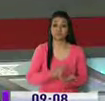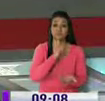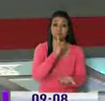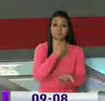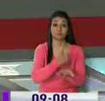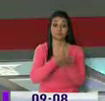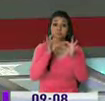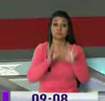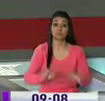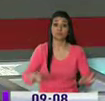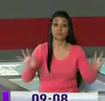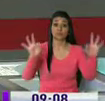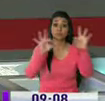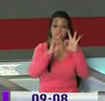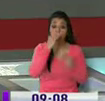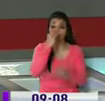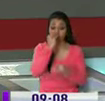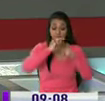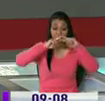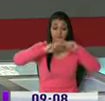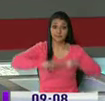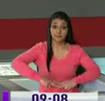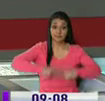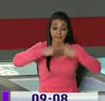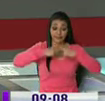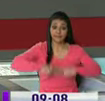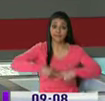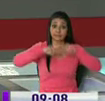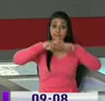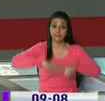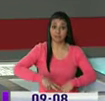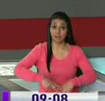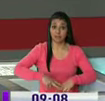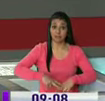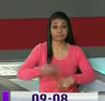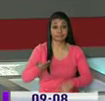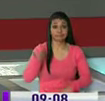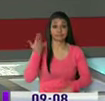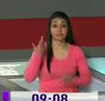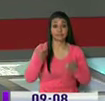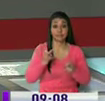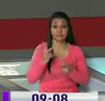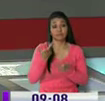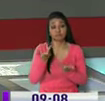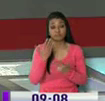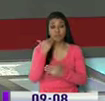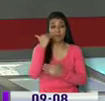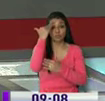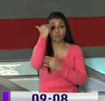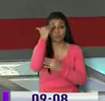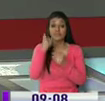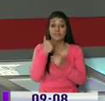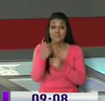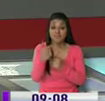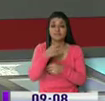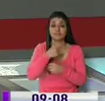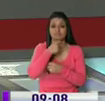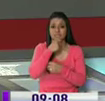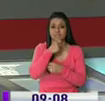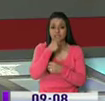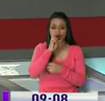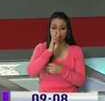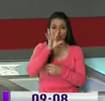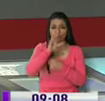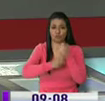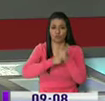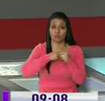importante, pues, hacerse una revisión, porque también el Alzheimer da a temprana edad, normalmente es a los 65 años, pero se han registrado